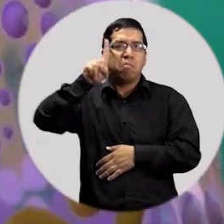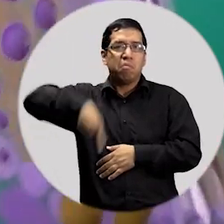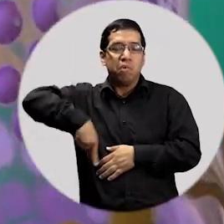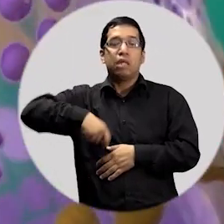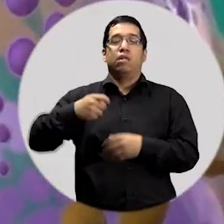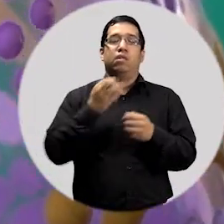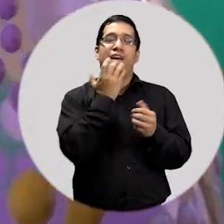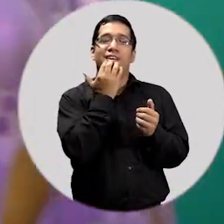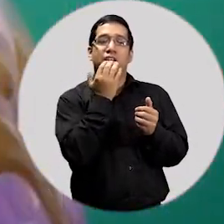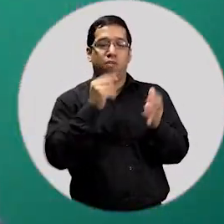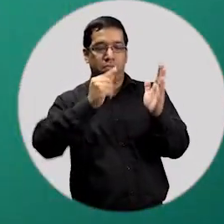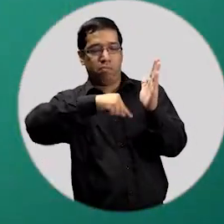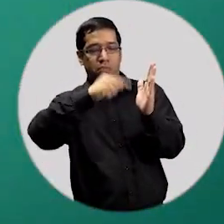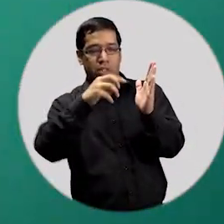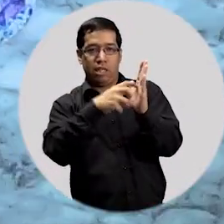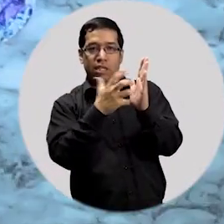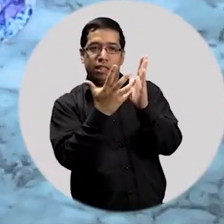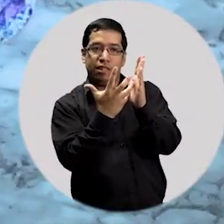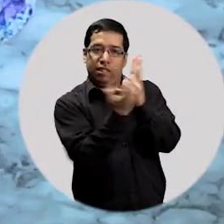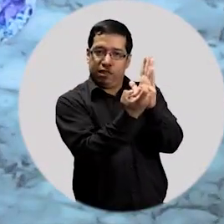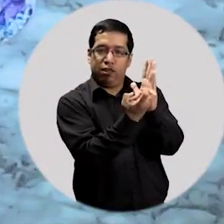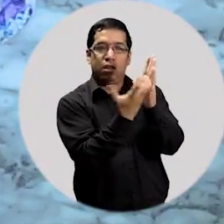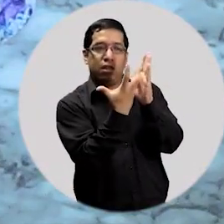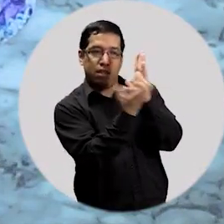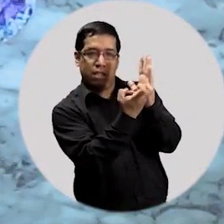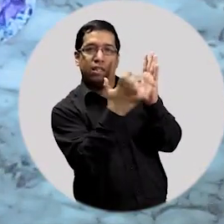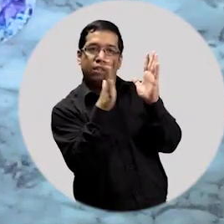hasta que podamos hacer el corte.